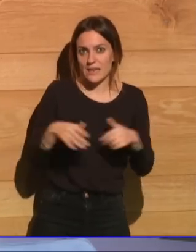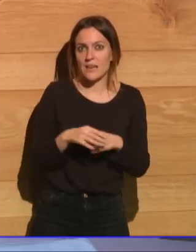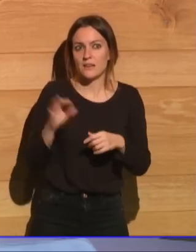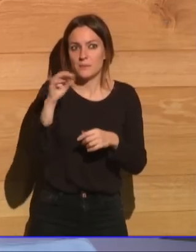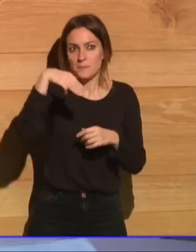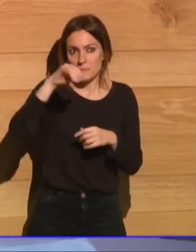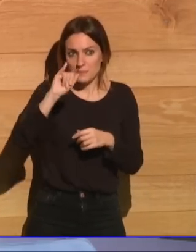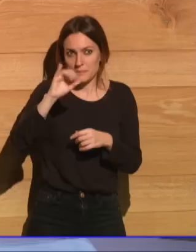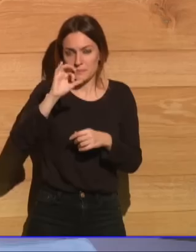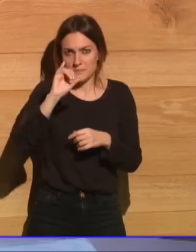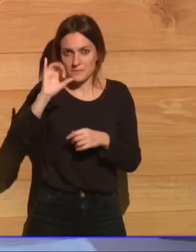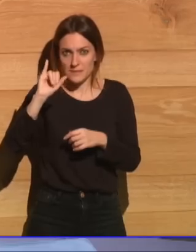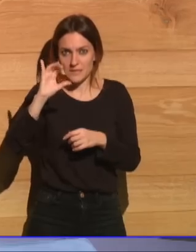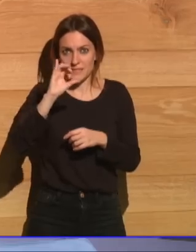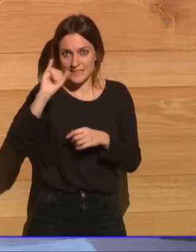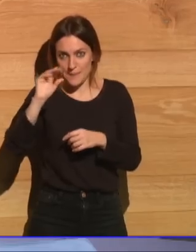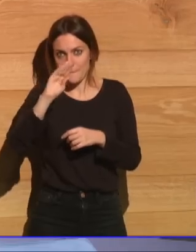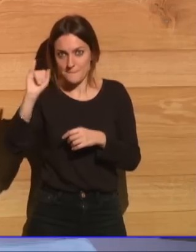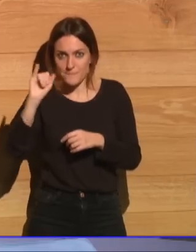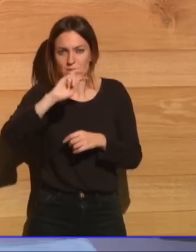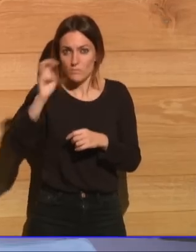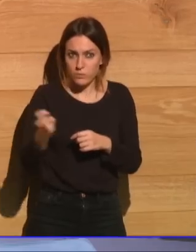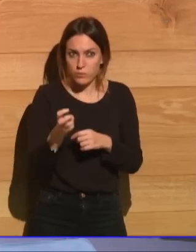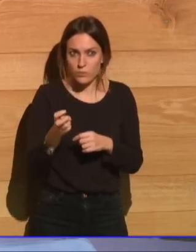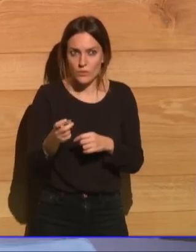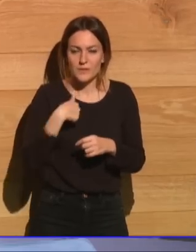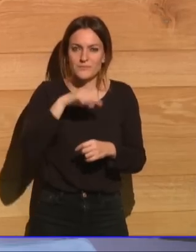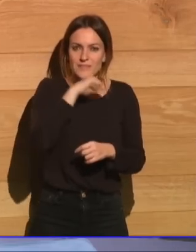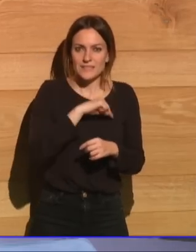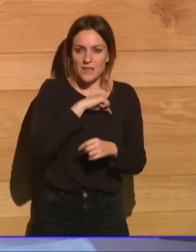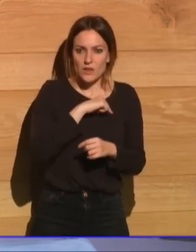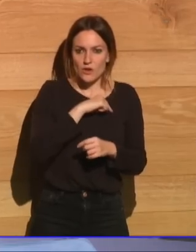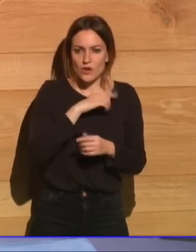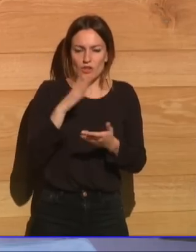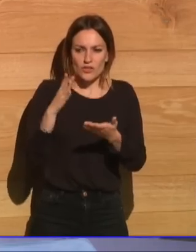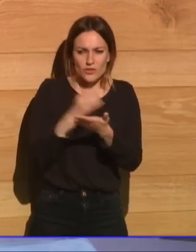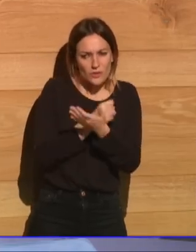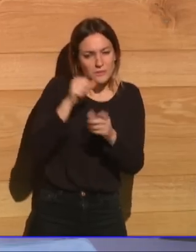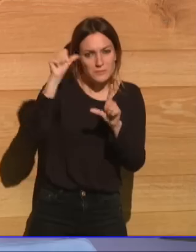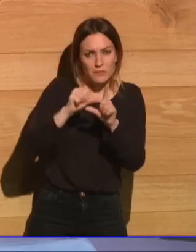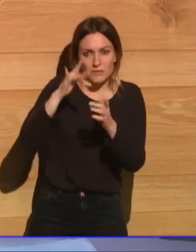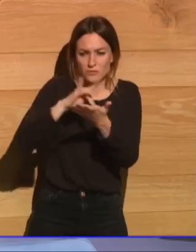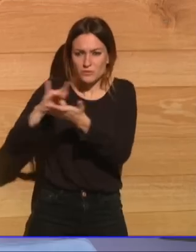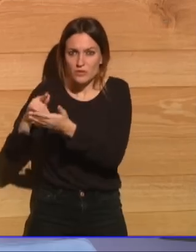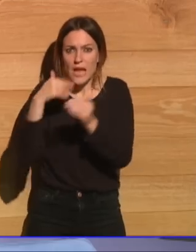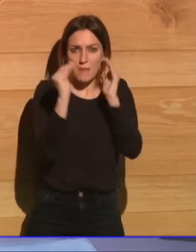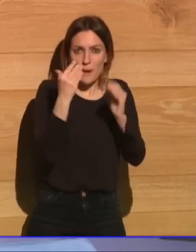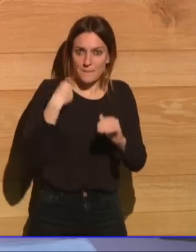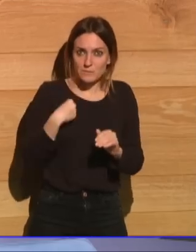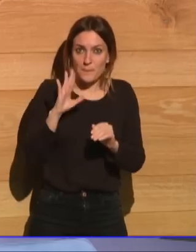Mississippi Burning y Dar de Mississippi, la sensación es que todas suceden más o menos en la misma época, cuando en realidad atienden